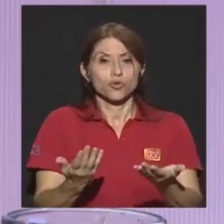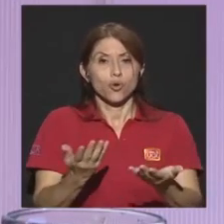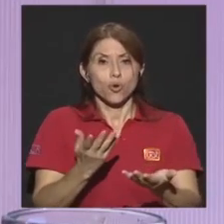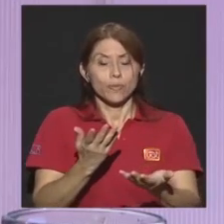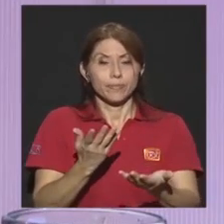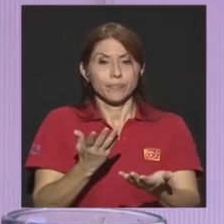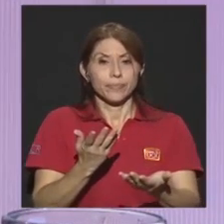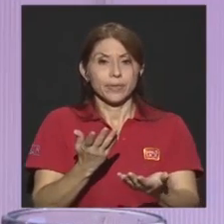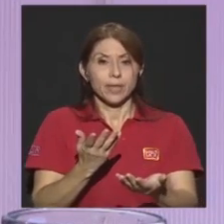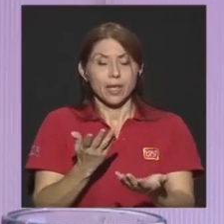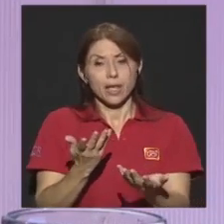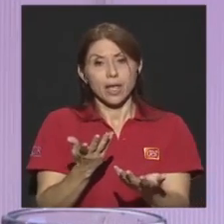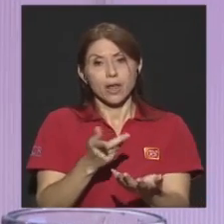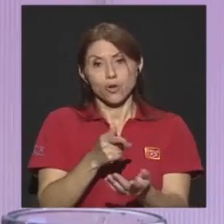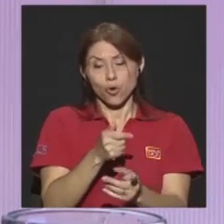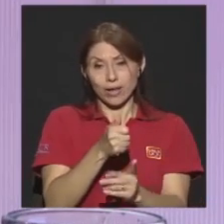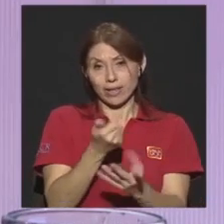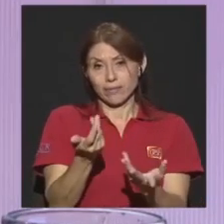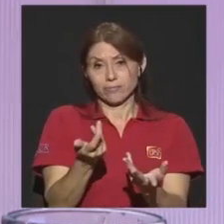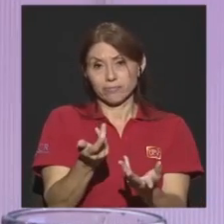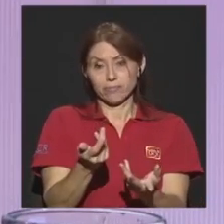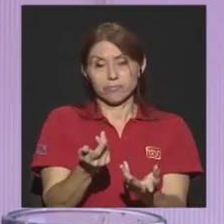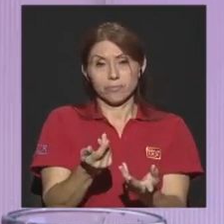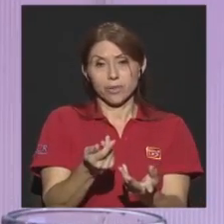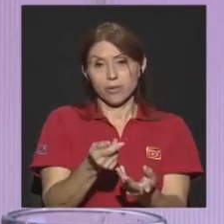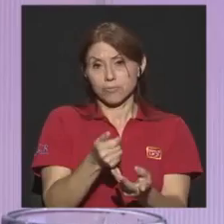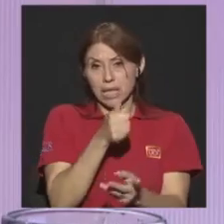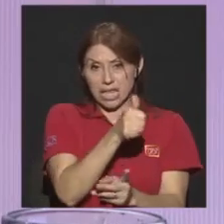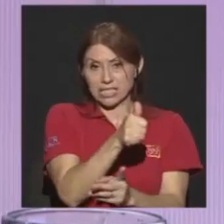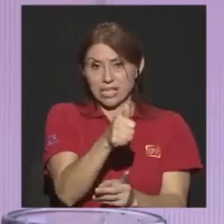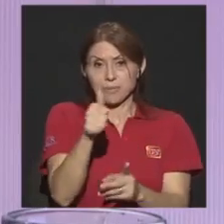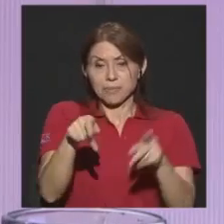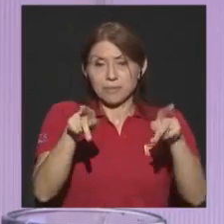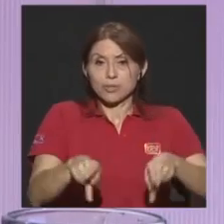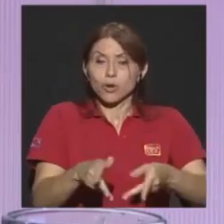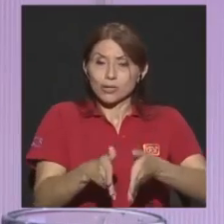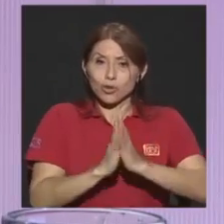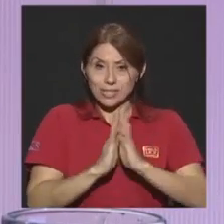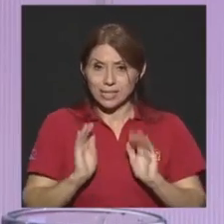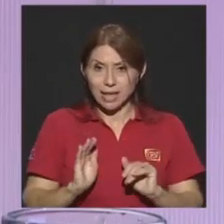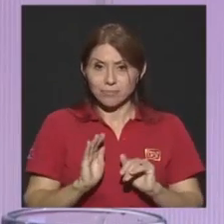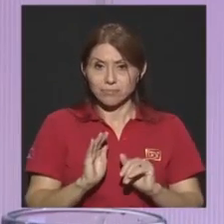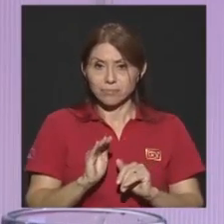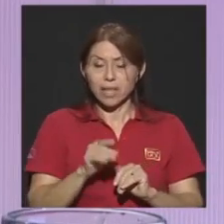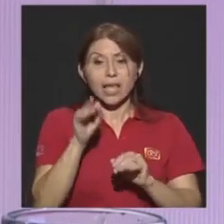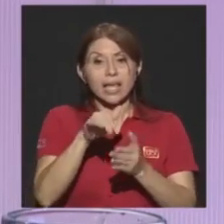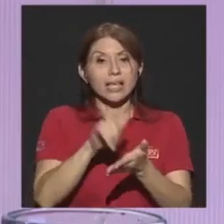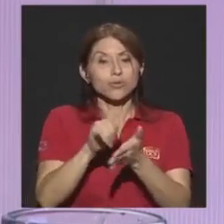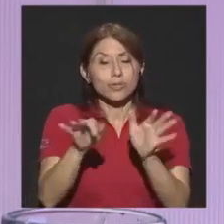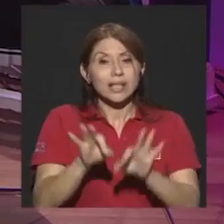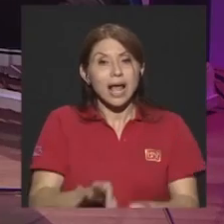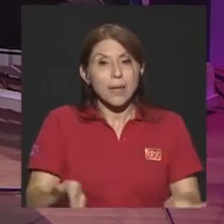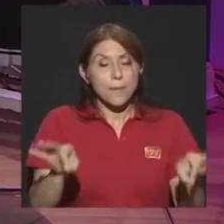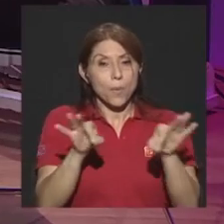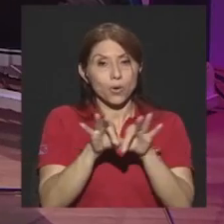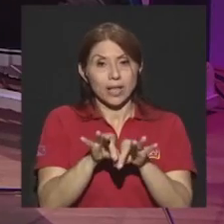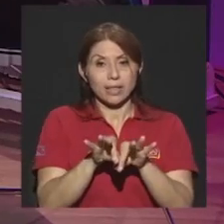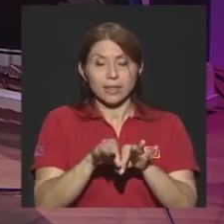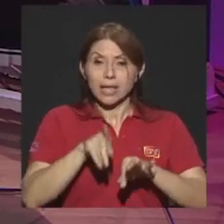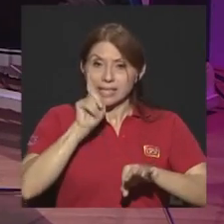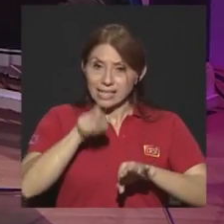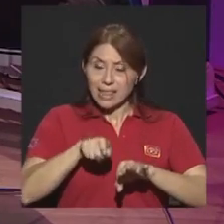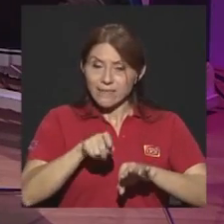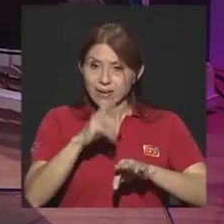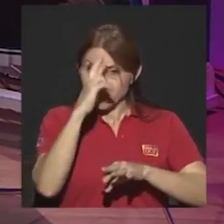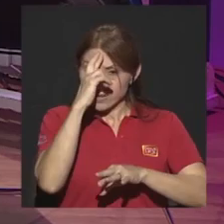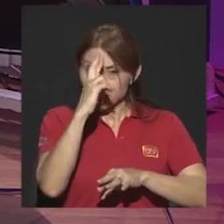dentro de lo que estas mismas personas soliciten, ¿no? Que es algo sumamente importante, ¿no? Respetar los procesos